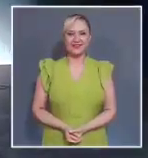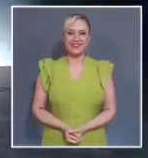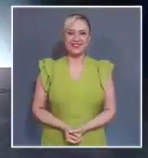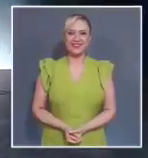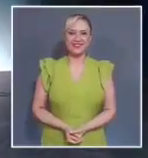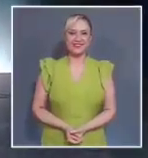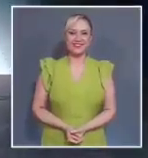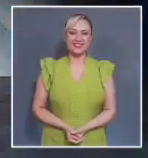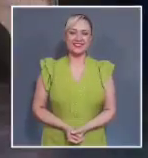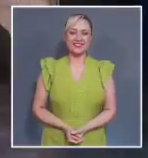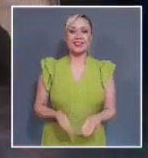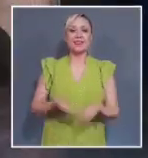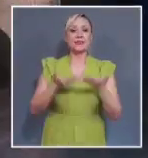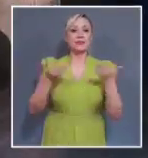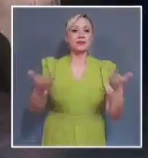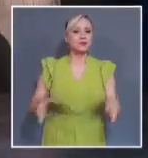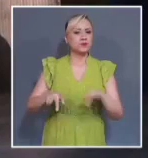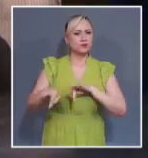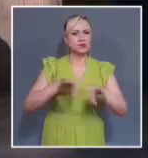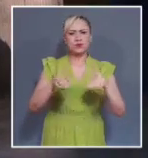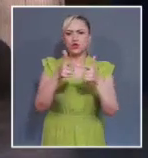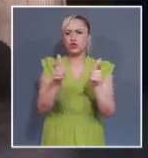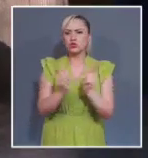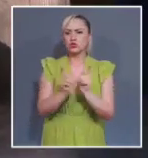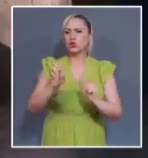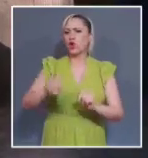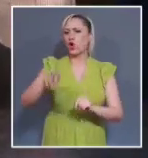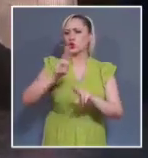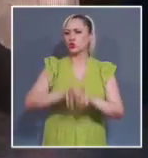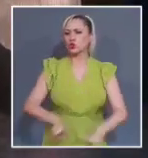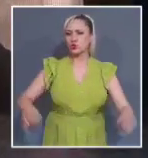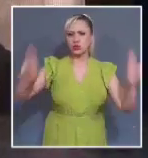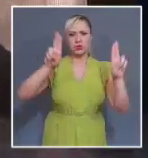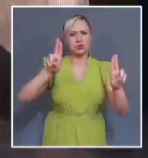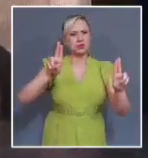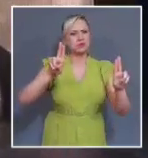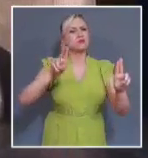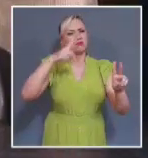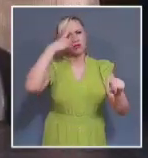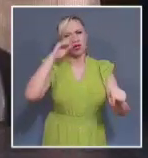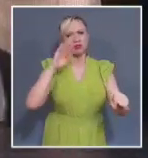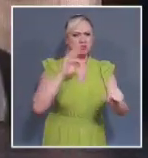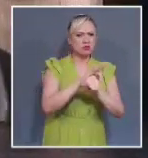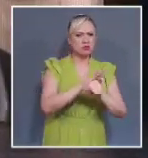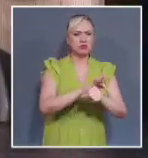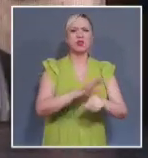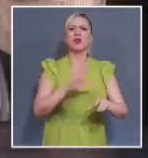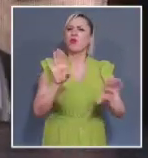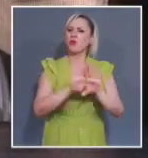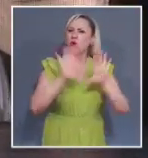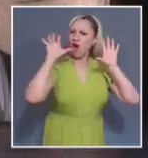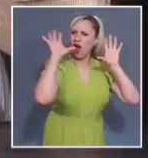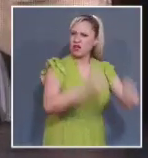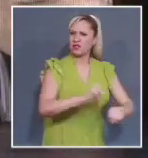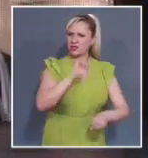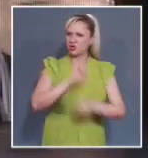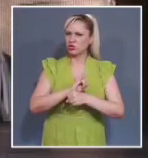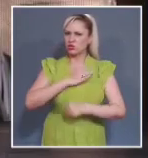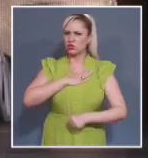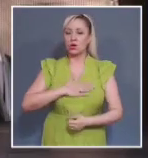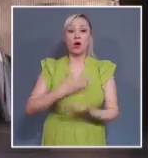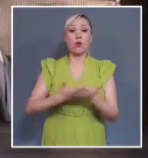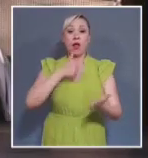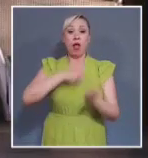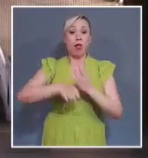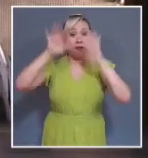El Grupo de Trabajo de Naciones Unidas contra Detenciones Arbitrarias emitió una opinión consultiva a las autoridades mexicanas sobre